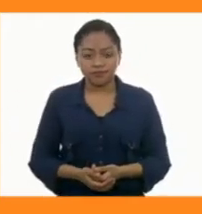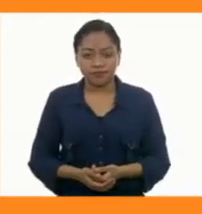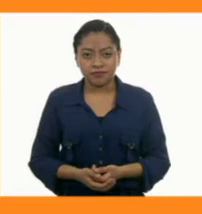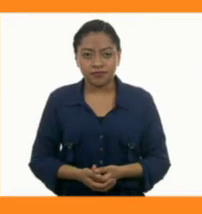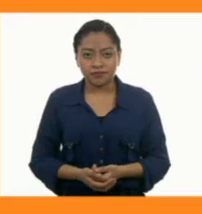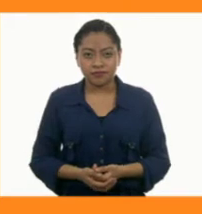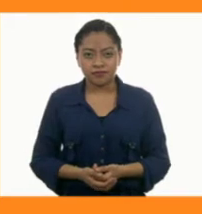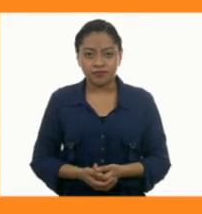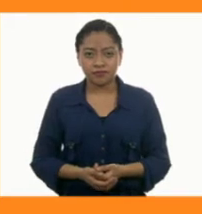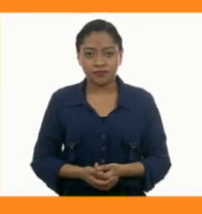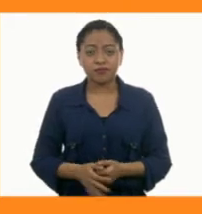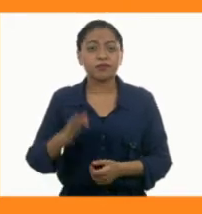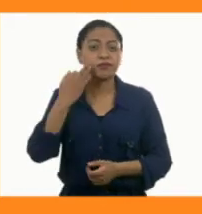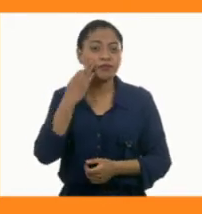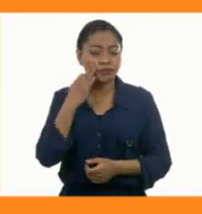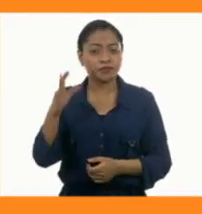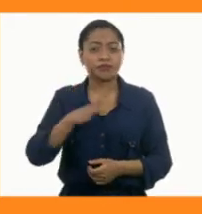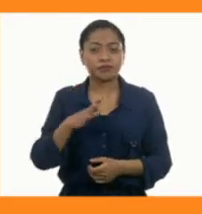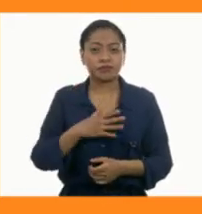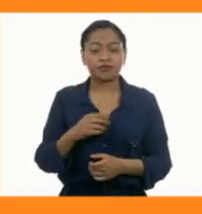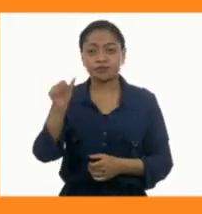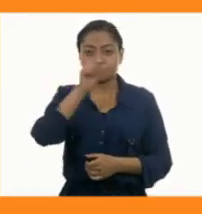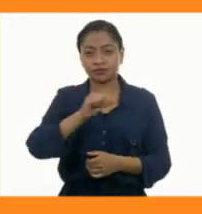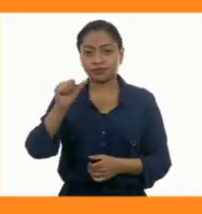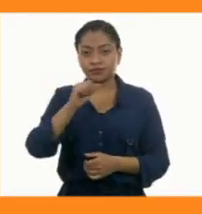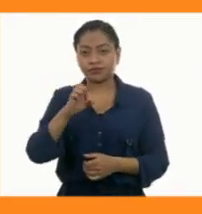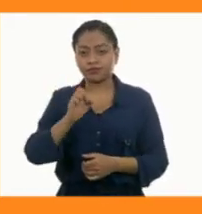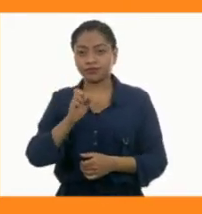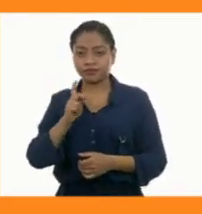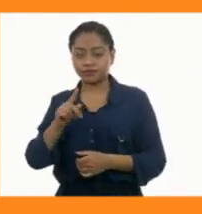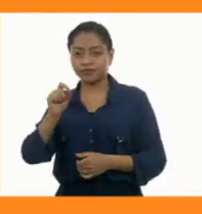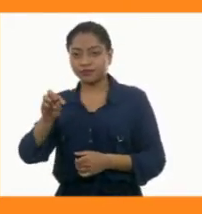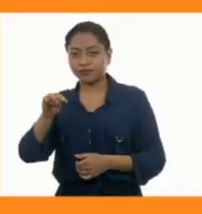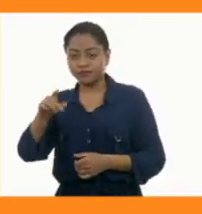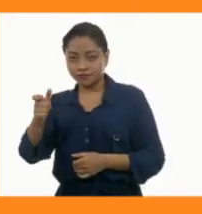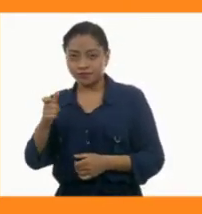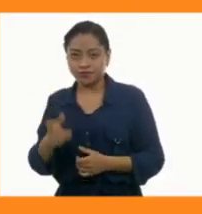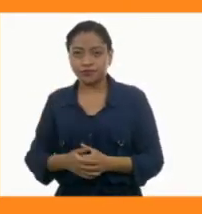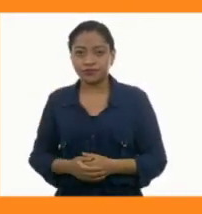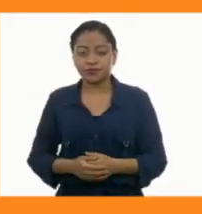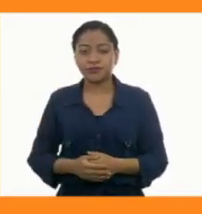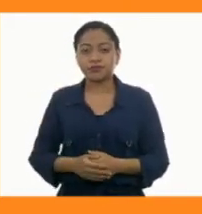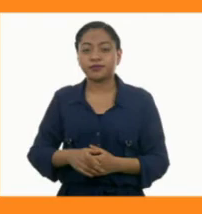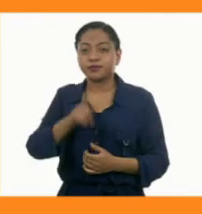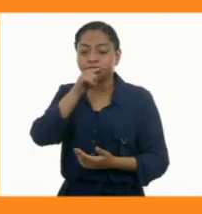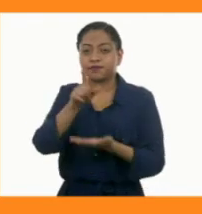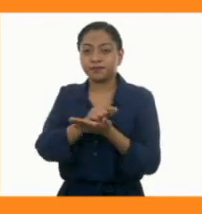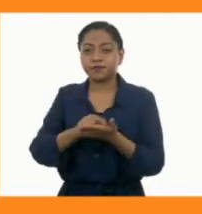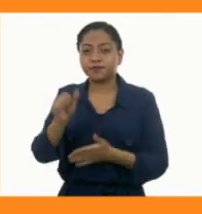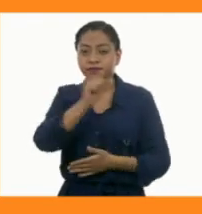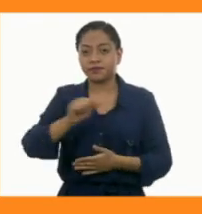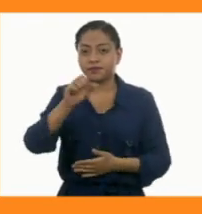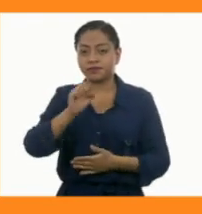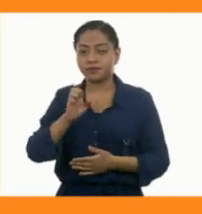buzon.escolar@nube.cep.gov.mx, en Facebook @cepmx, en Twitter